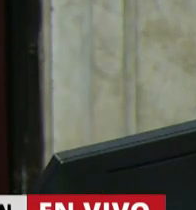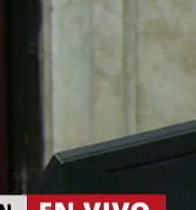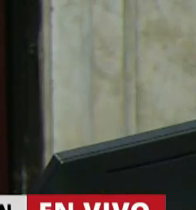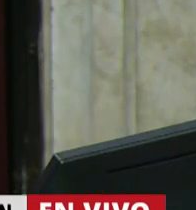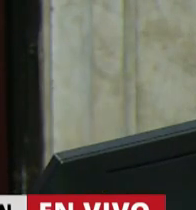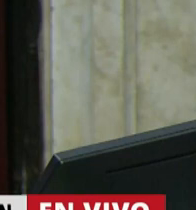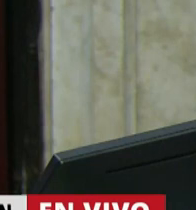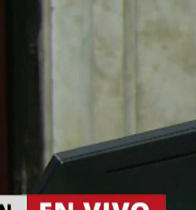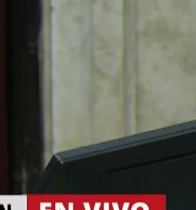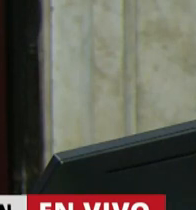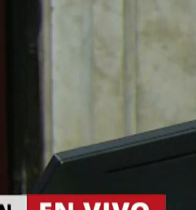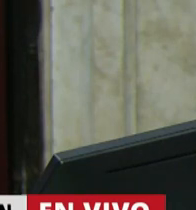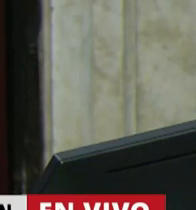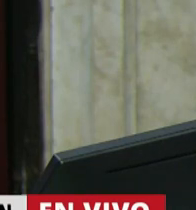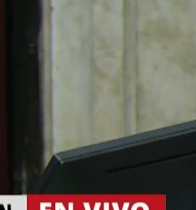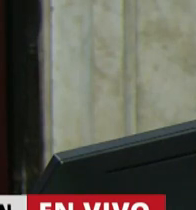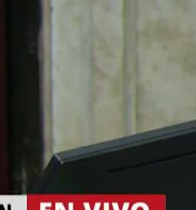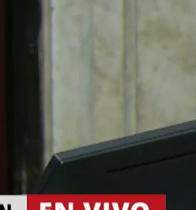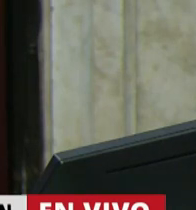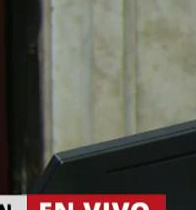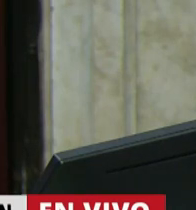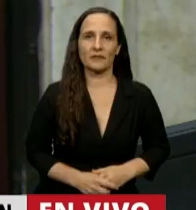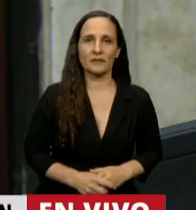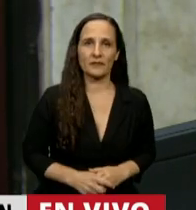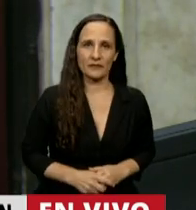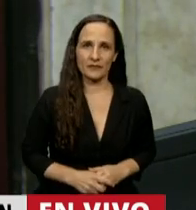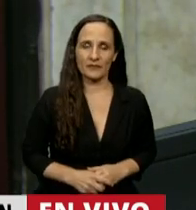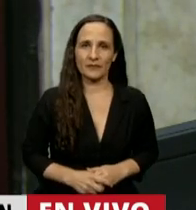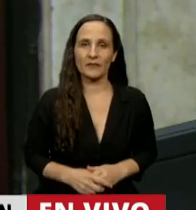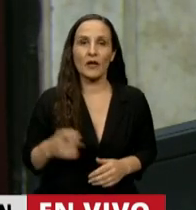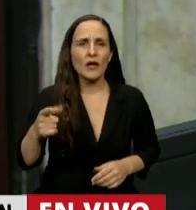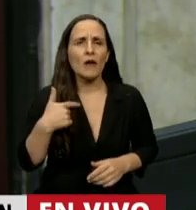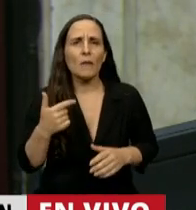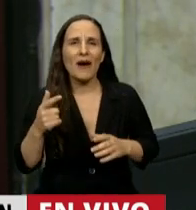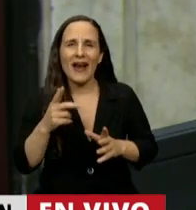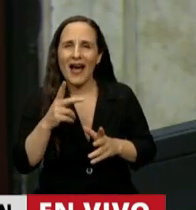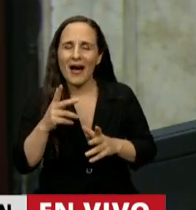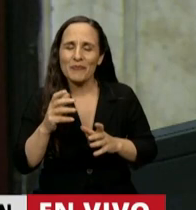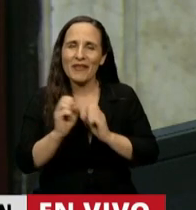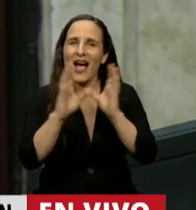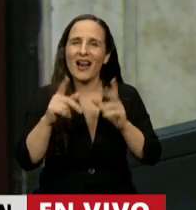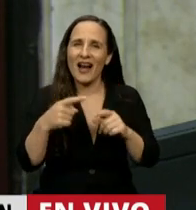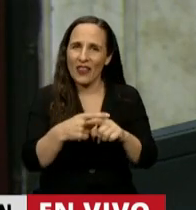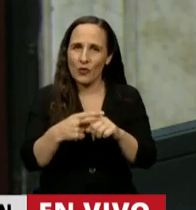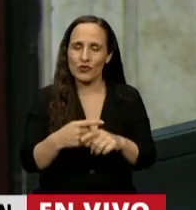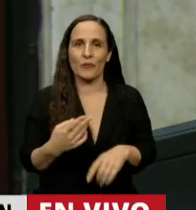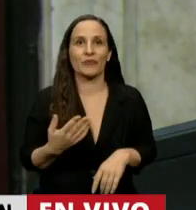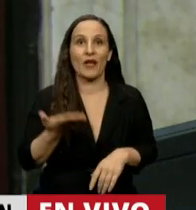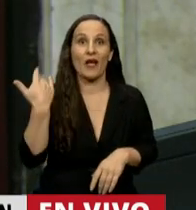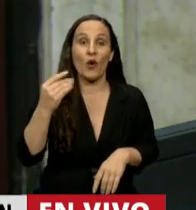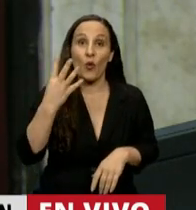más allá del debate, a los efectos de que quede clara la discusión. El día 4 de